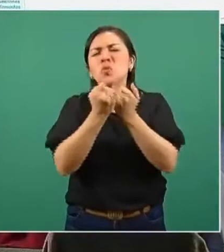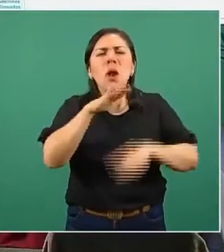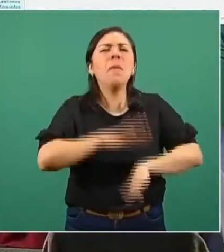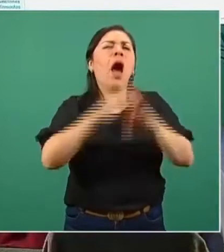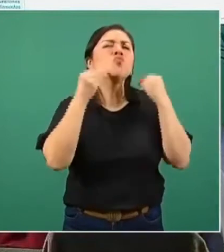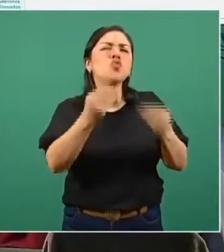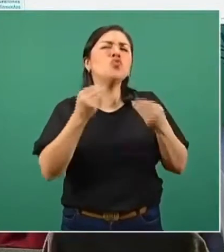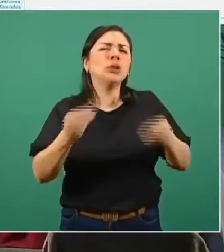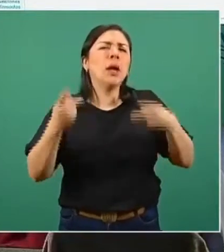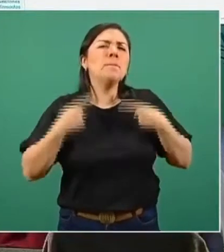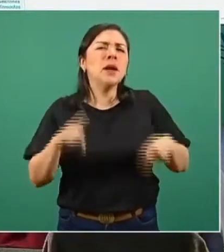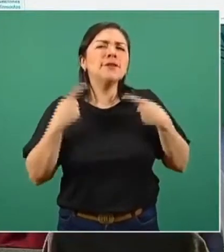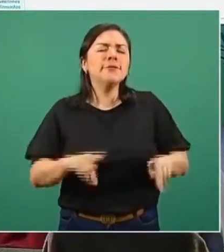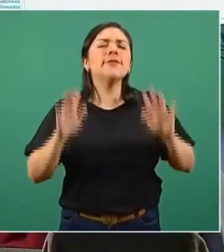personas